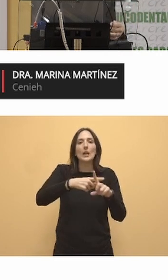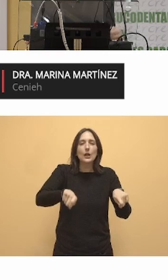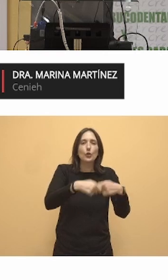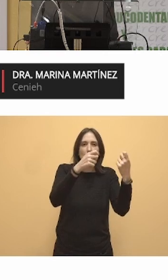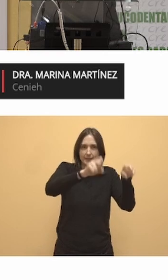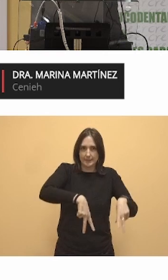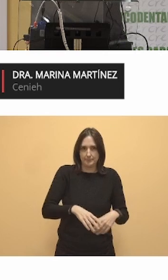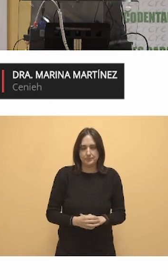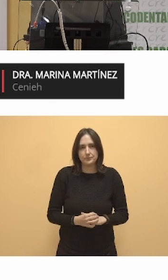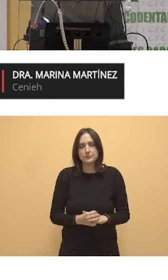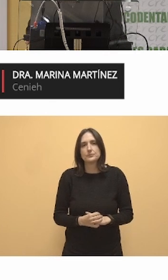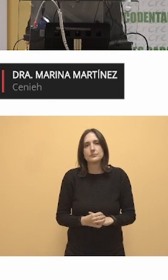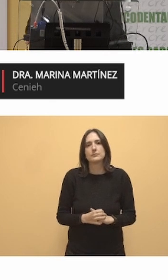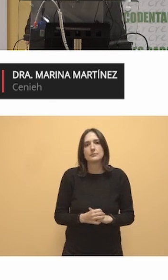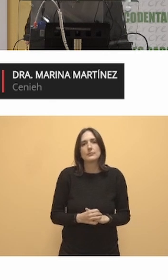romperlos.